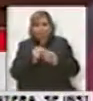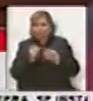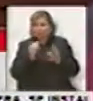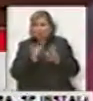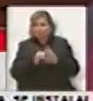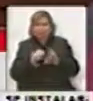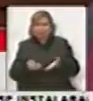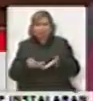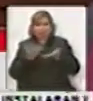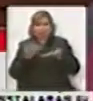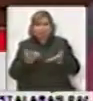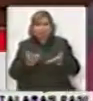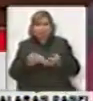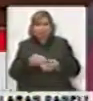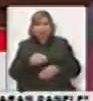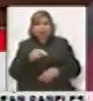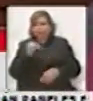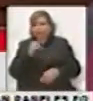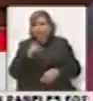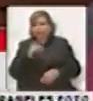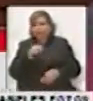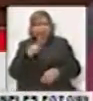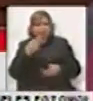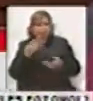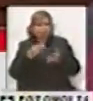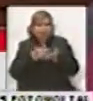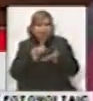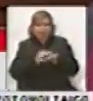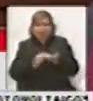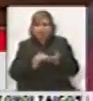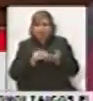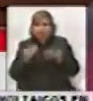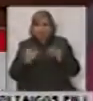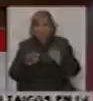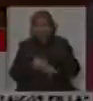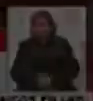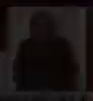entregándole herramientas al narcotráfico, a la minería ilegal y a la corrupción para lavar activos, presidente.